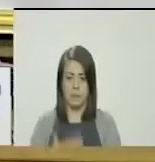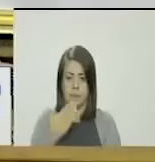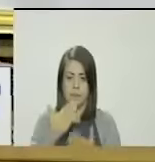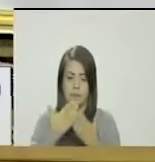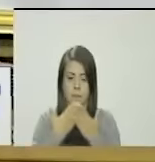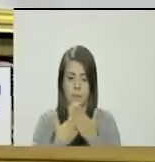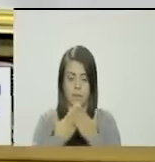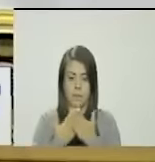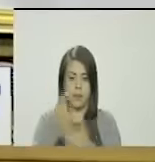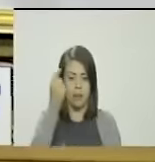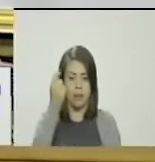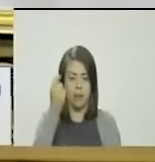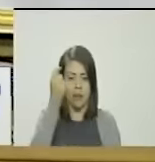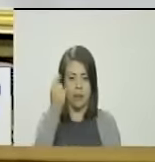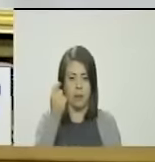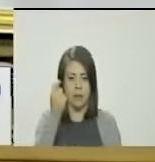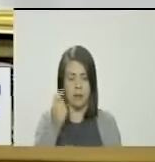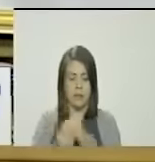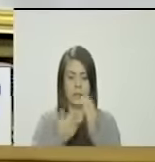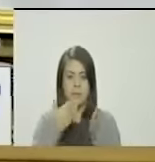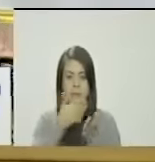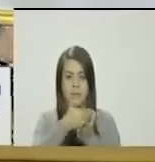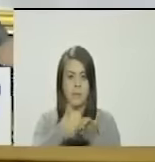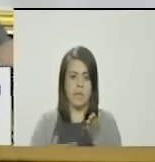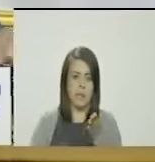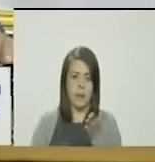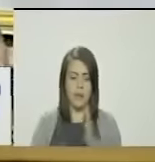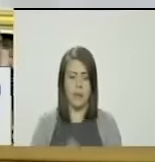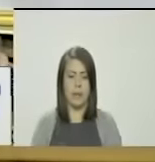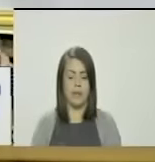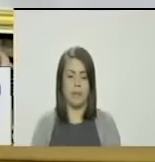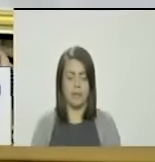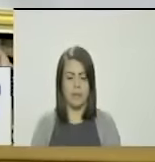Gracias, diputado, por su propuesta.